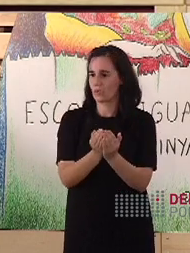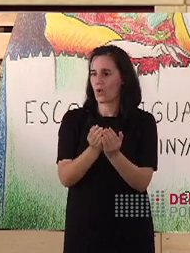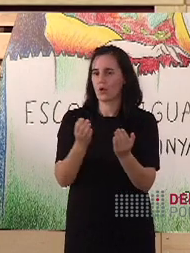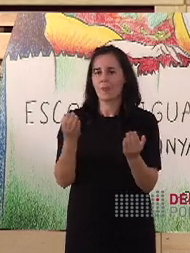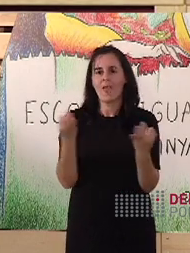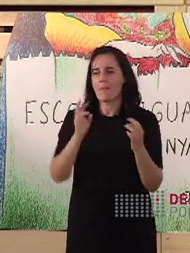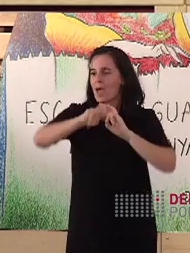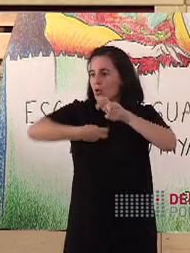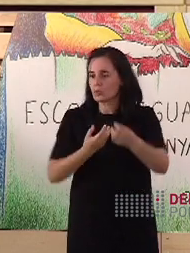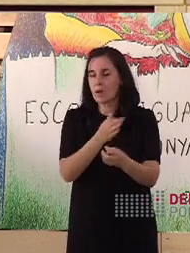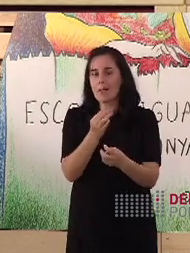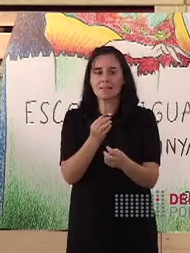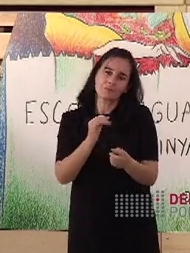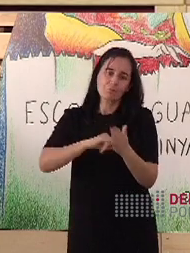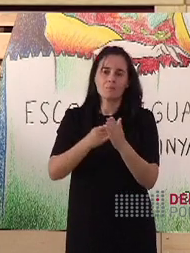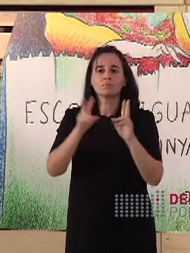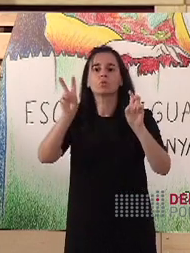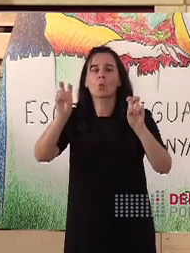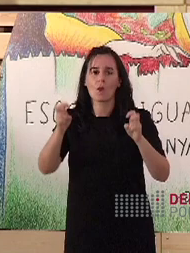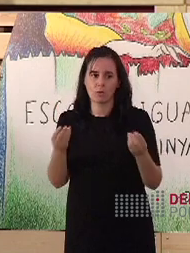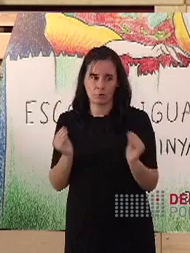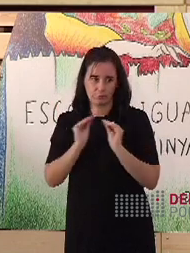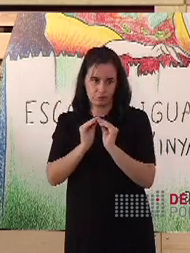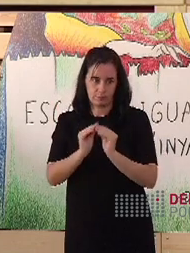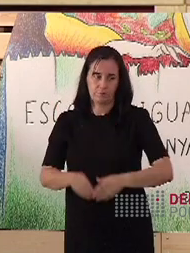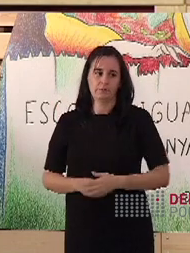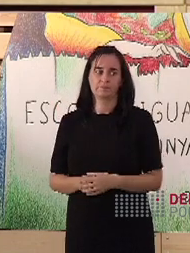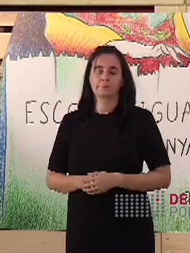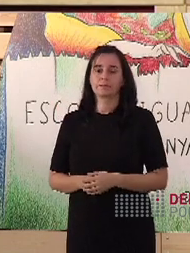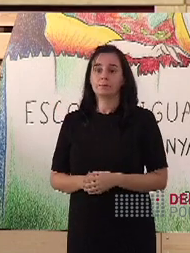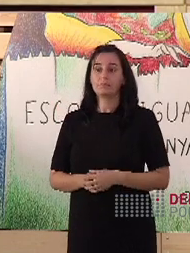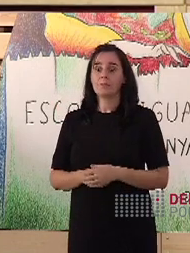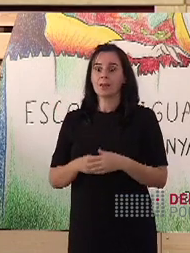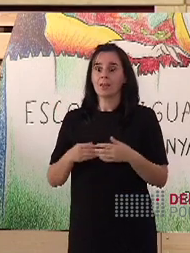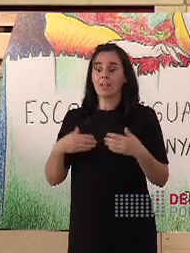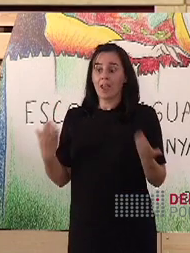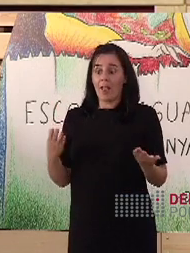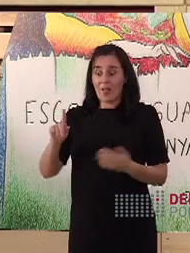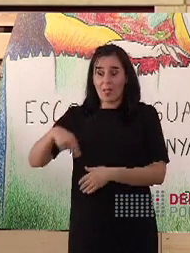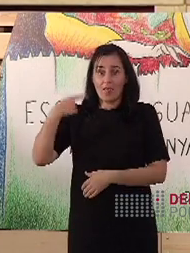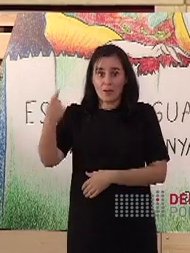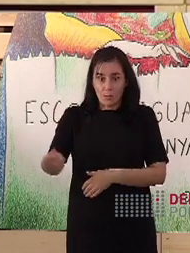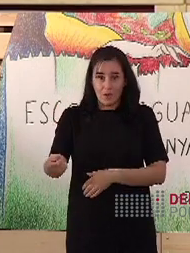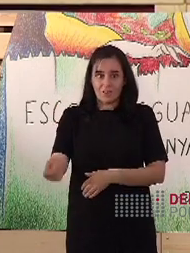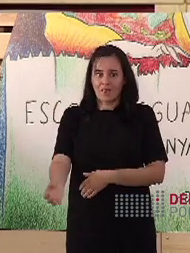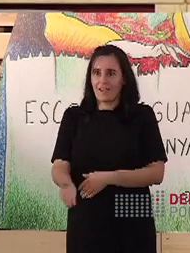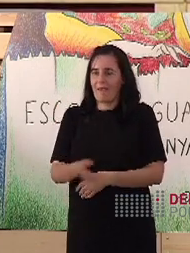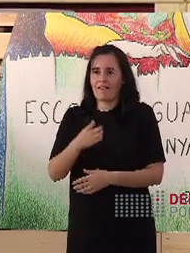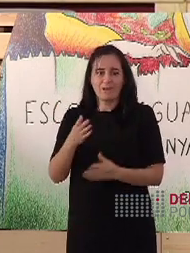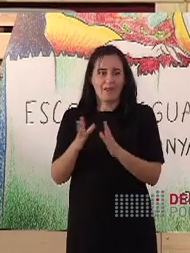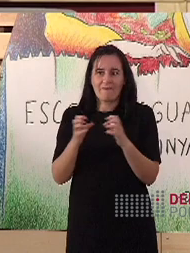reconstruir e replantear. E despois de este acalorado e